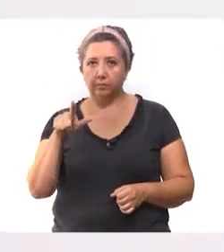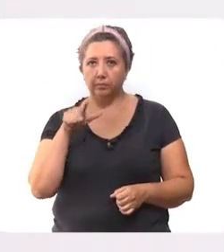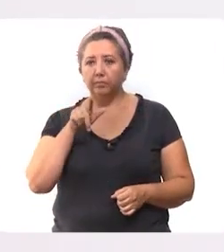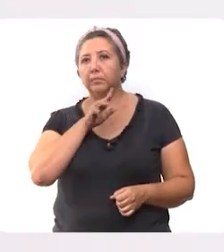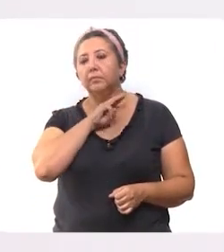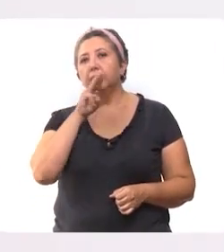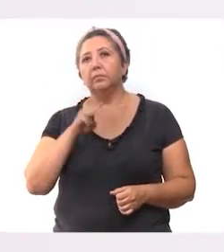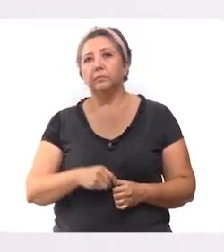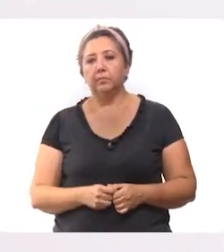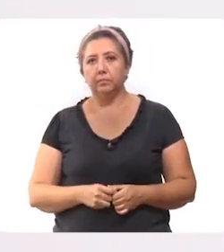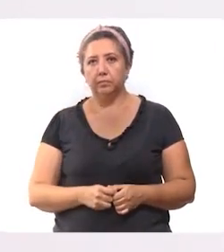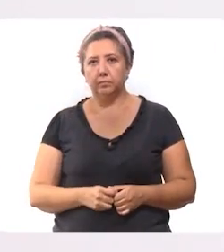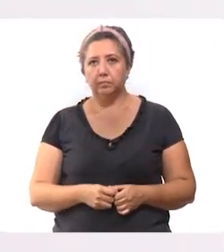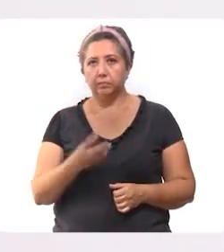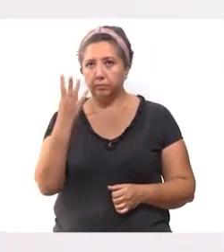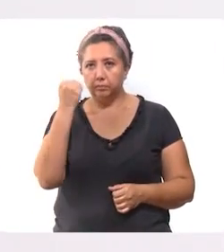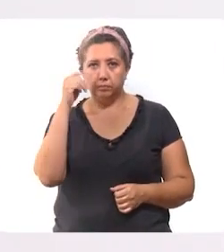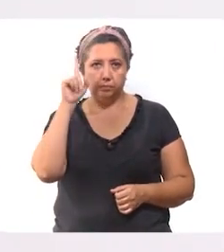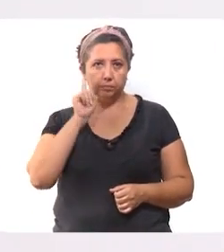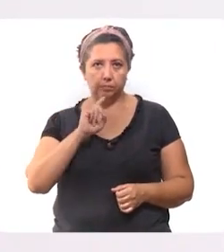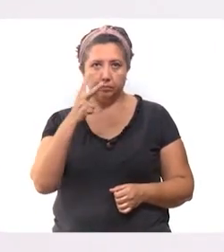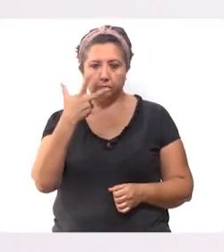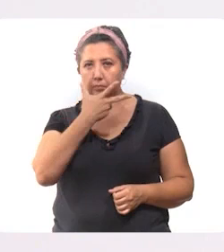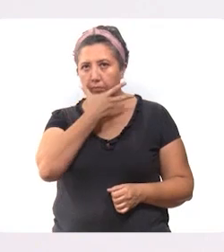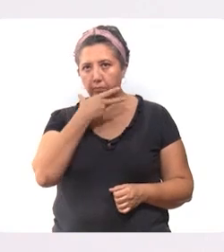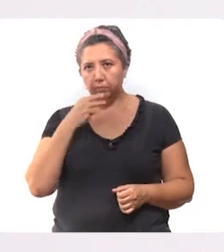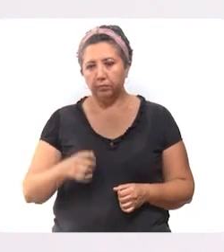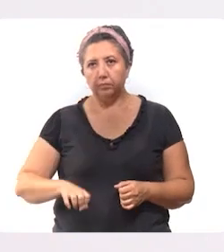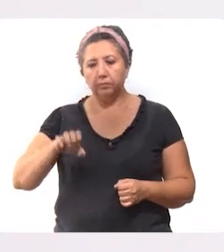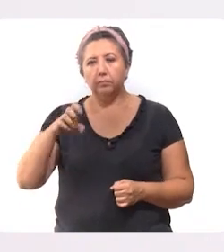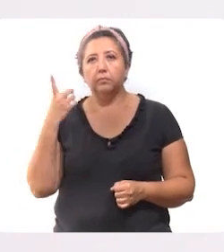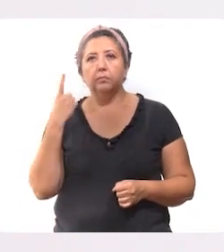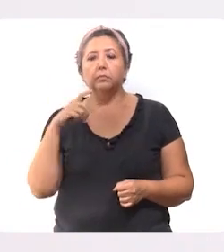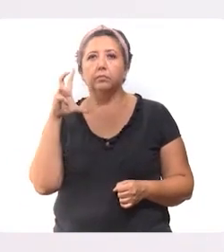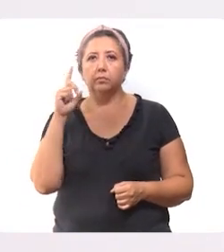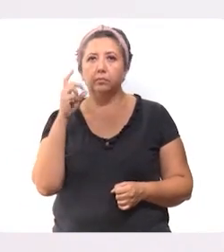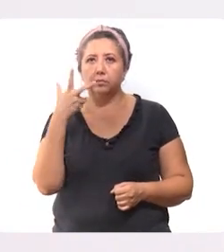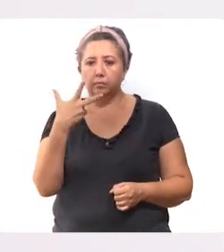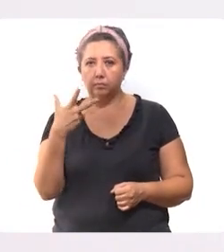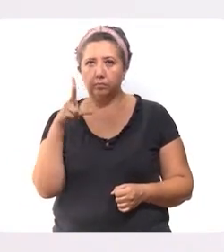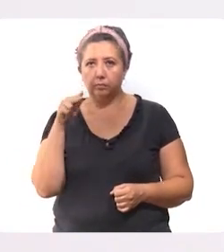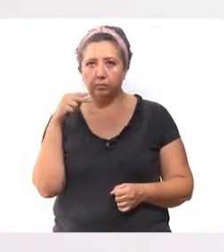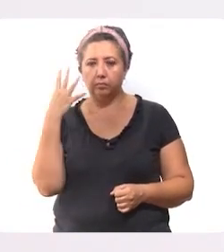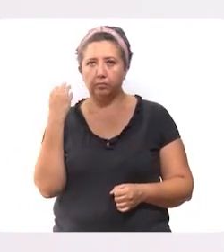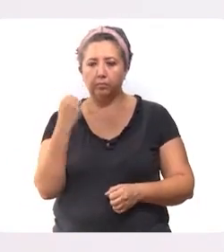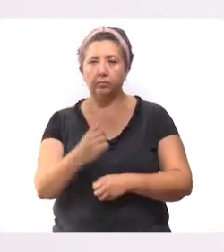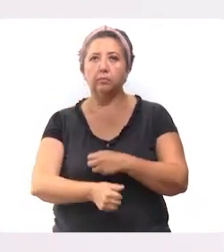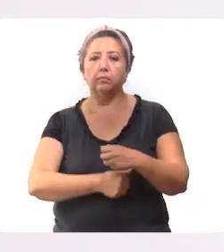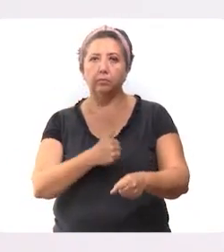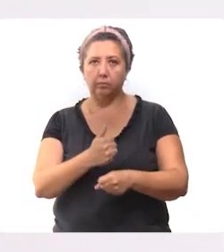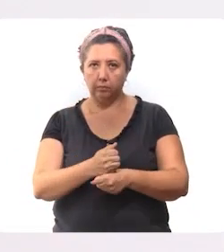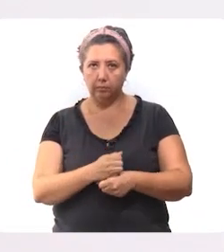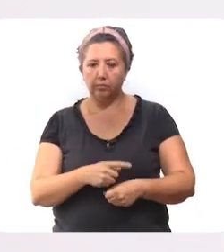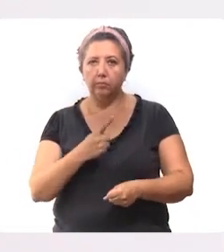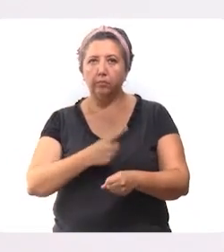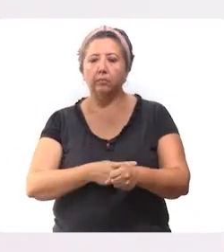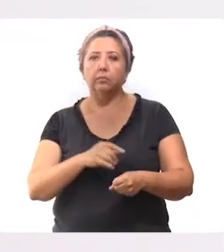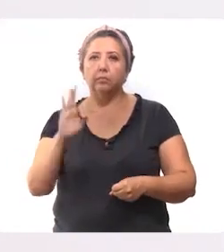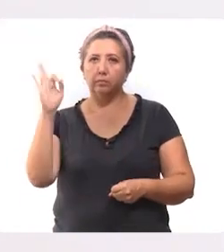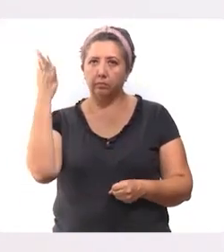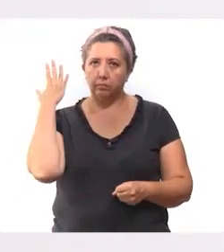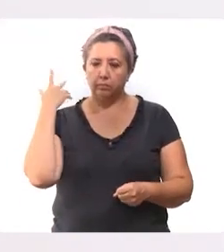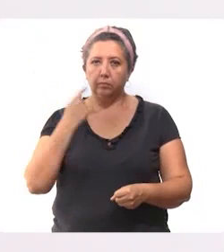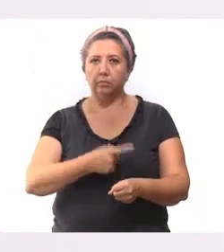17 fallecimientos. Son 9 mujeres y 8 hombres, de un rango de edad de 38 a 89 años. Sus